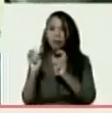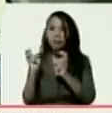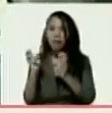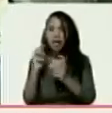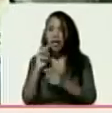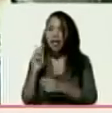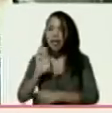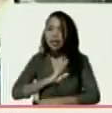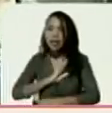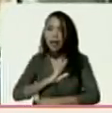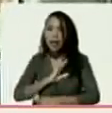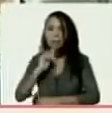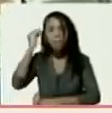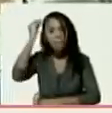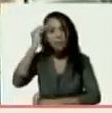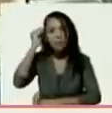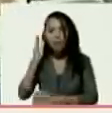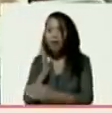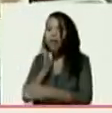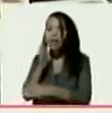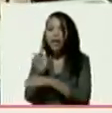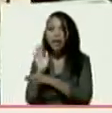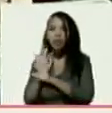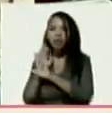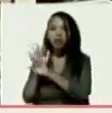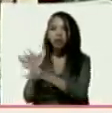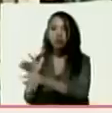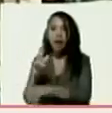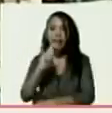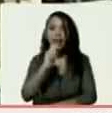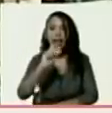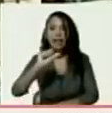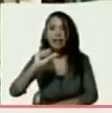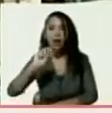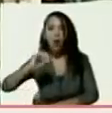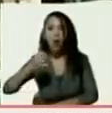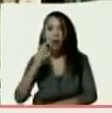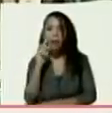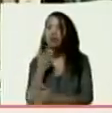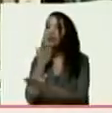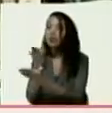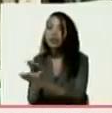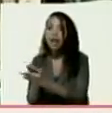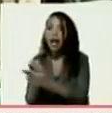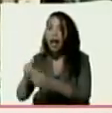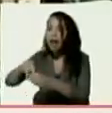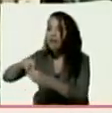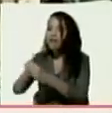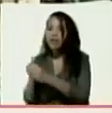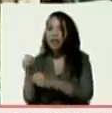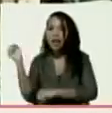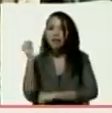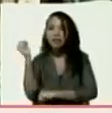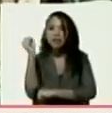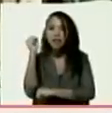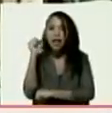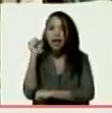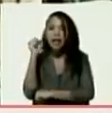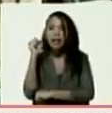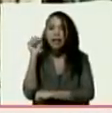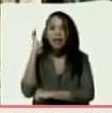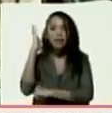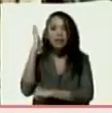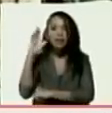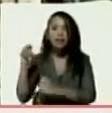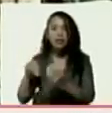tendría pensado ir o acudir ante el Tribunal Supremo de Justicia para solicitar lo que sería el retiro del desacato del Parlamento Legislativo, y